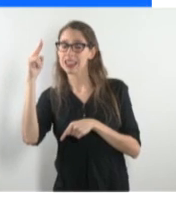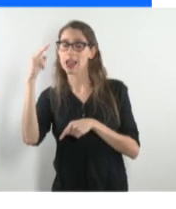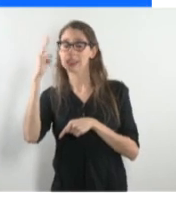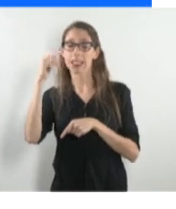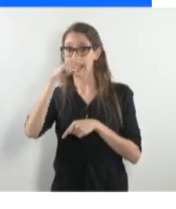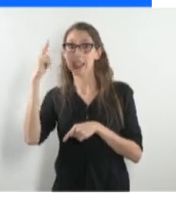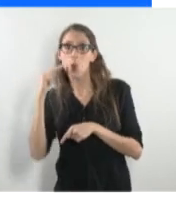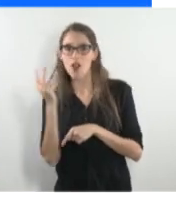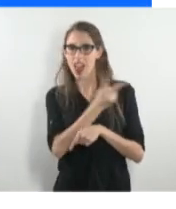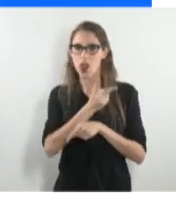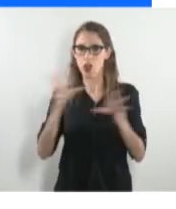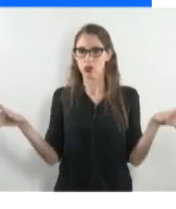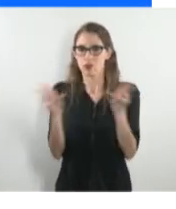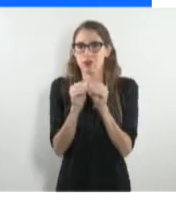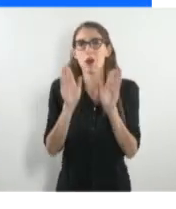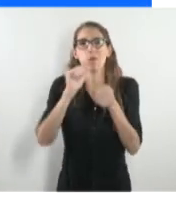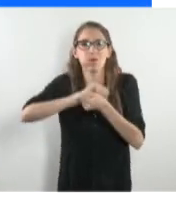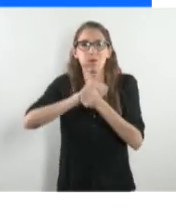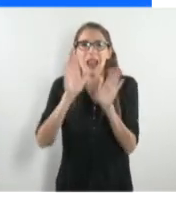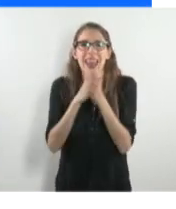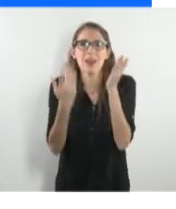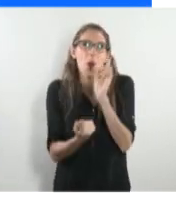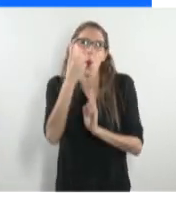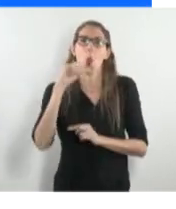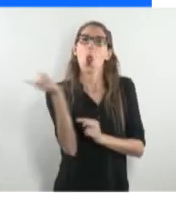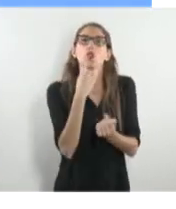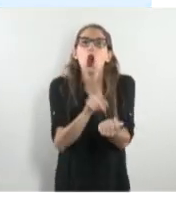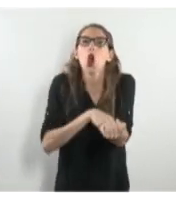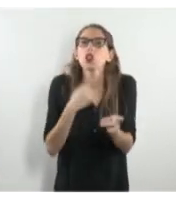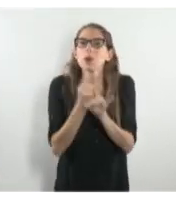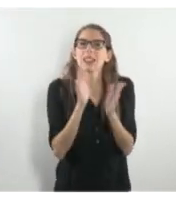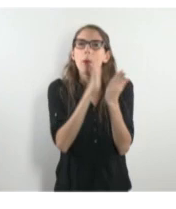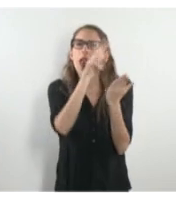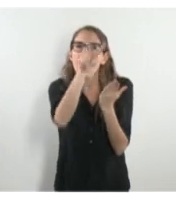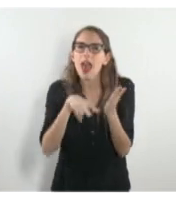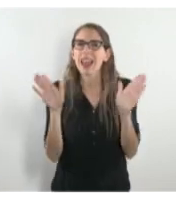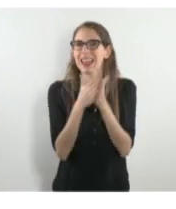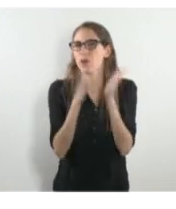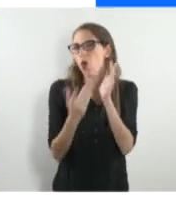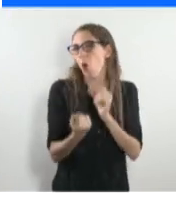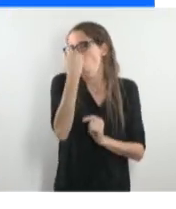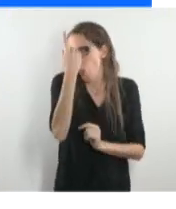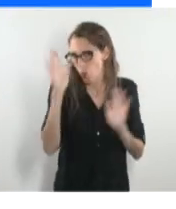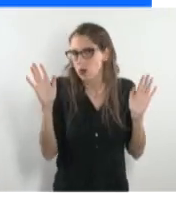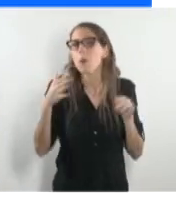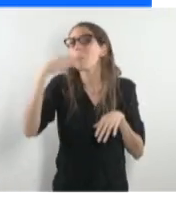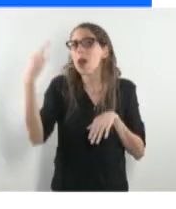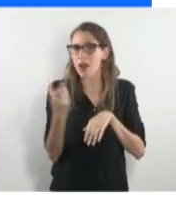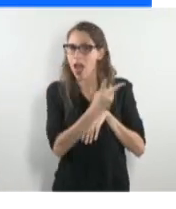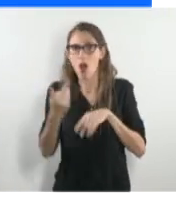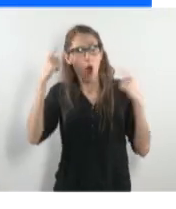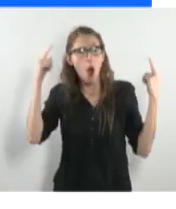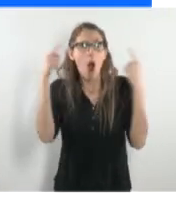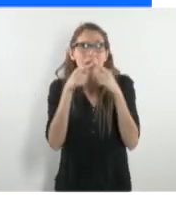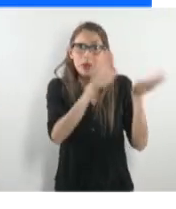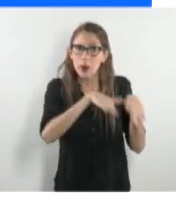componen en definitiva un único libro, y nuestro libro canónico está hecho de las dos partes, no correspondería designar una misma finalidad para una